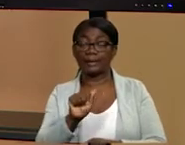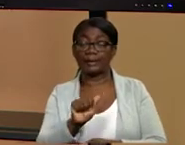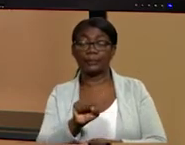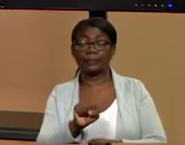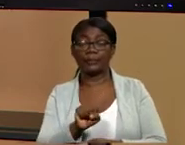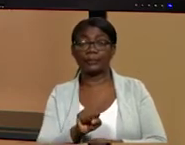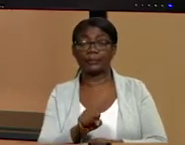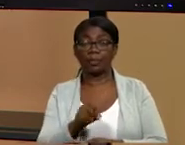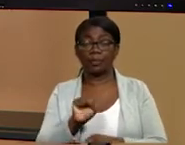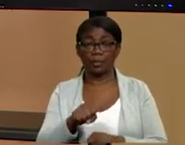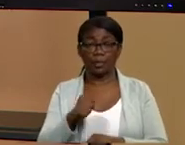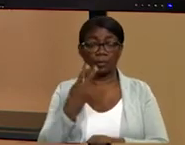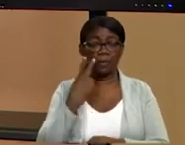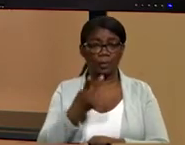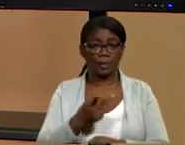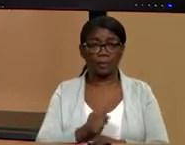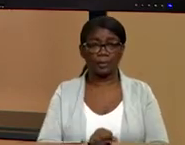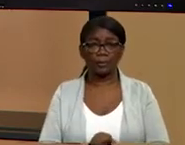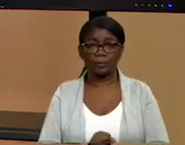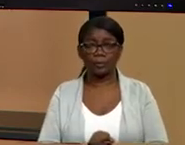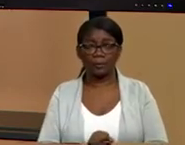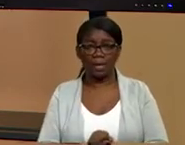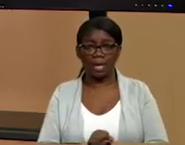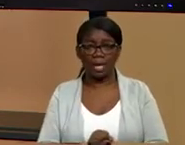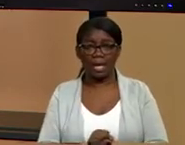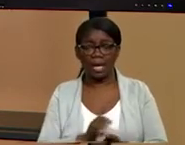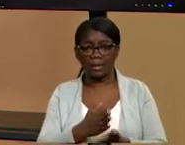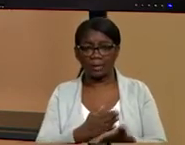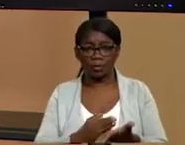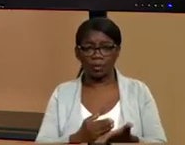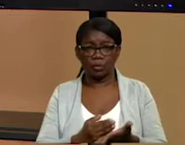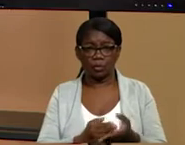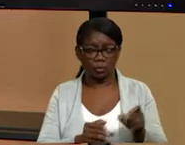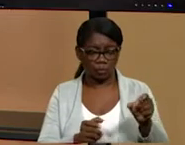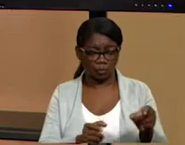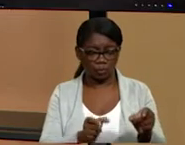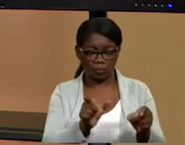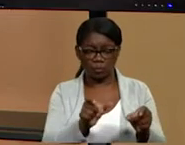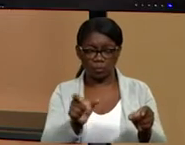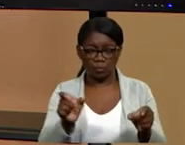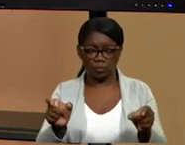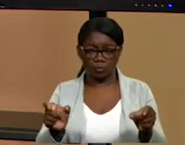observar corrosión en algunos elementos o componentes